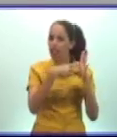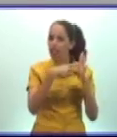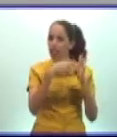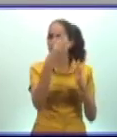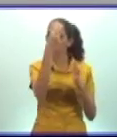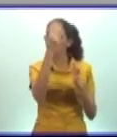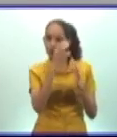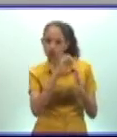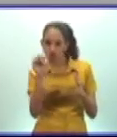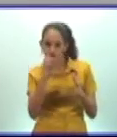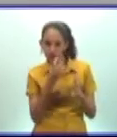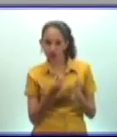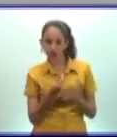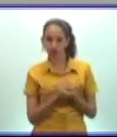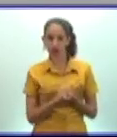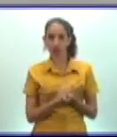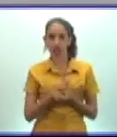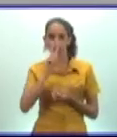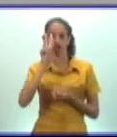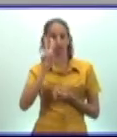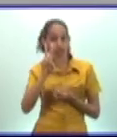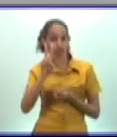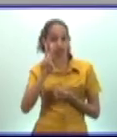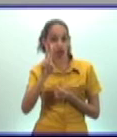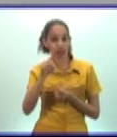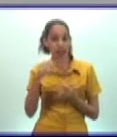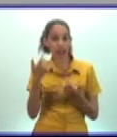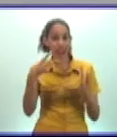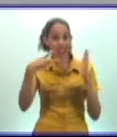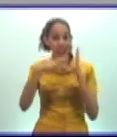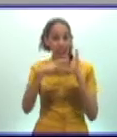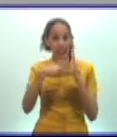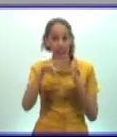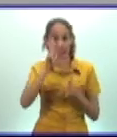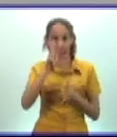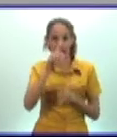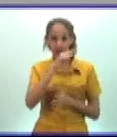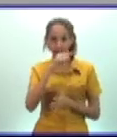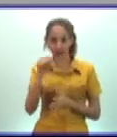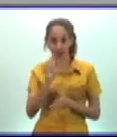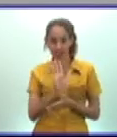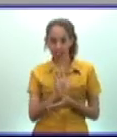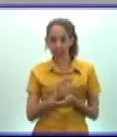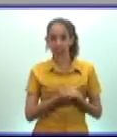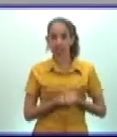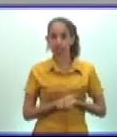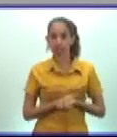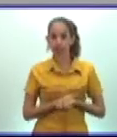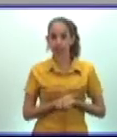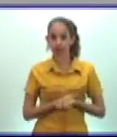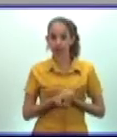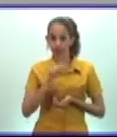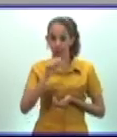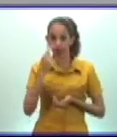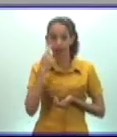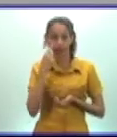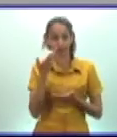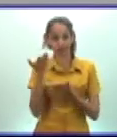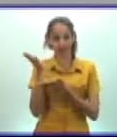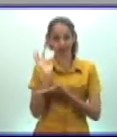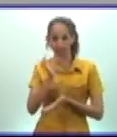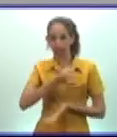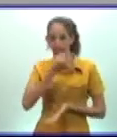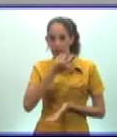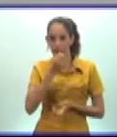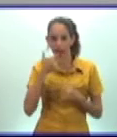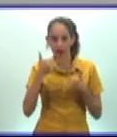2 entre 3 quintos. Bueno, primero tenemos que hallarle el recíproco a la fracción del